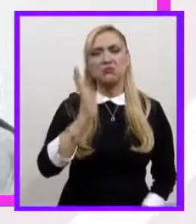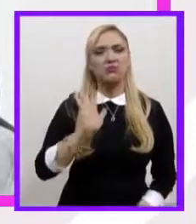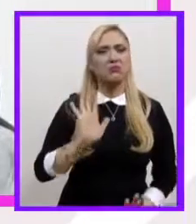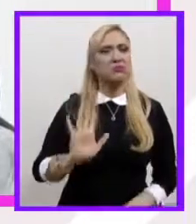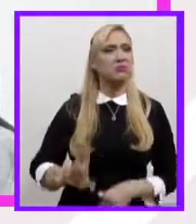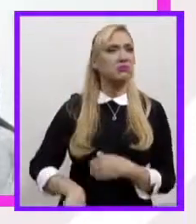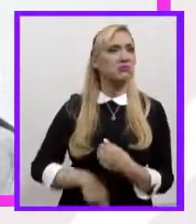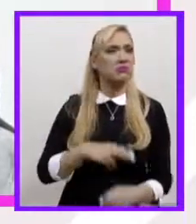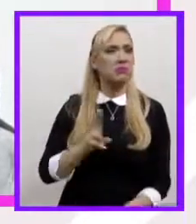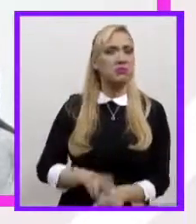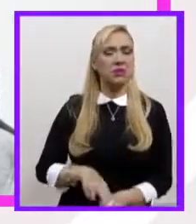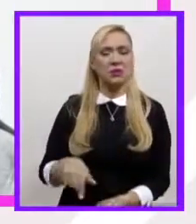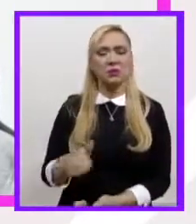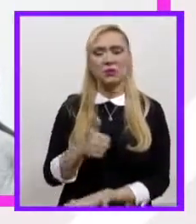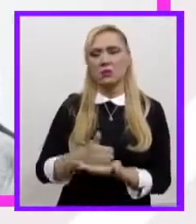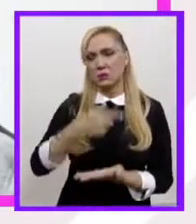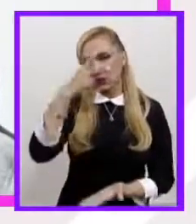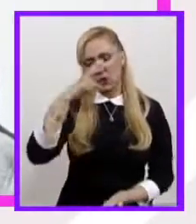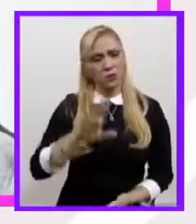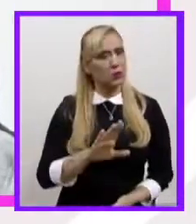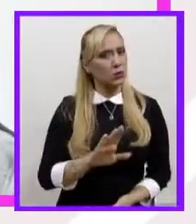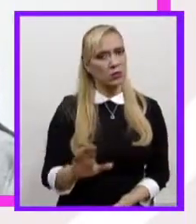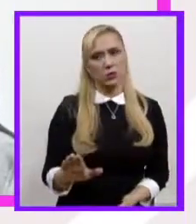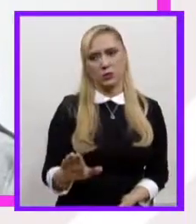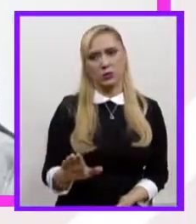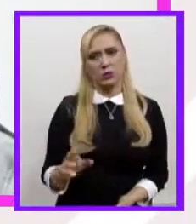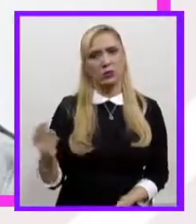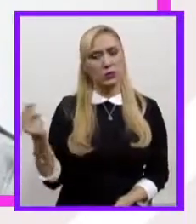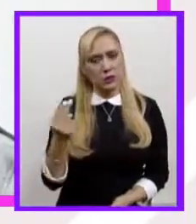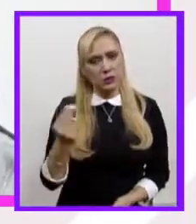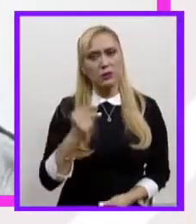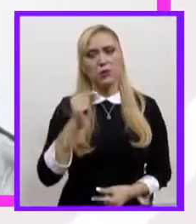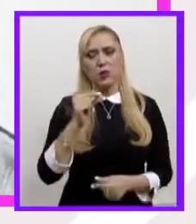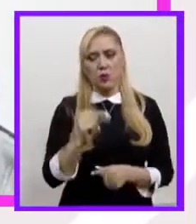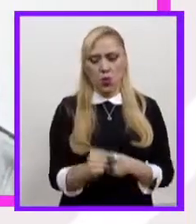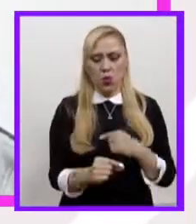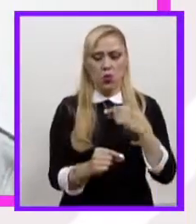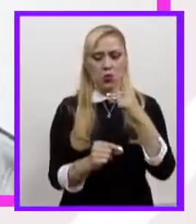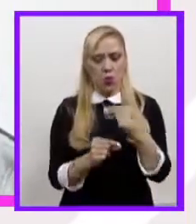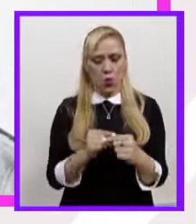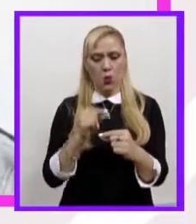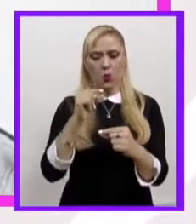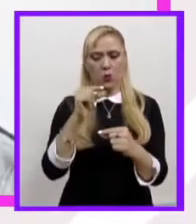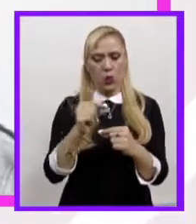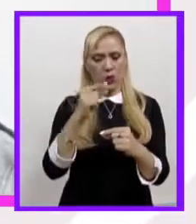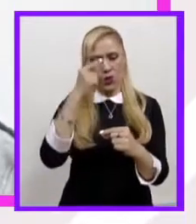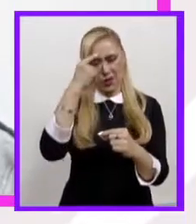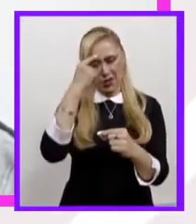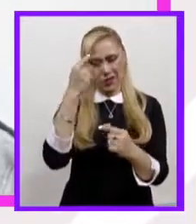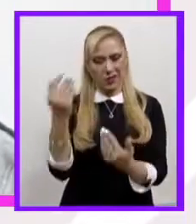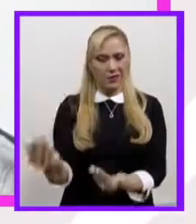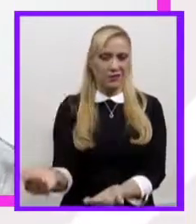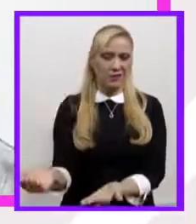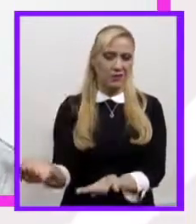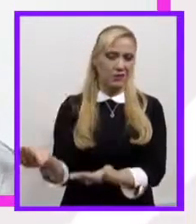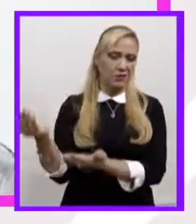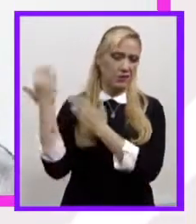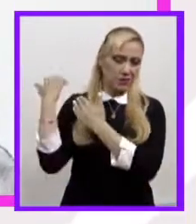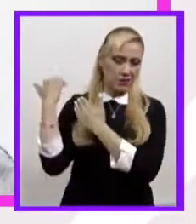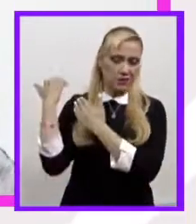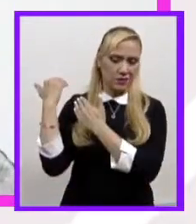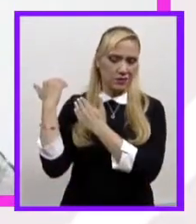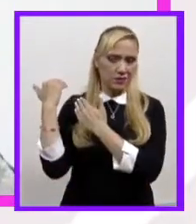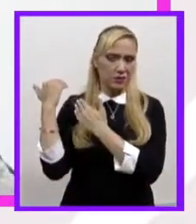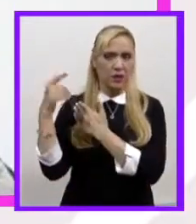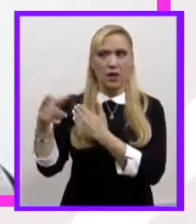México. También es necesario que paulatinamente abandonemos esta idea de que las empresas empiezan